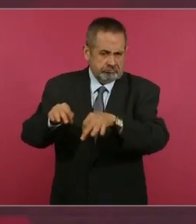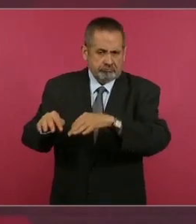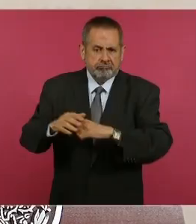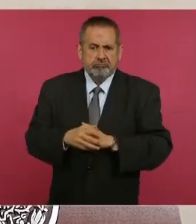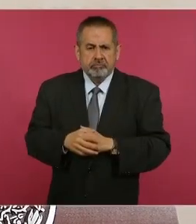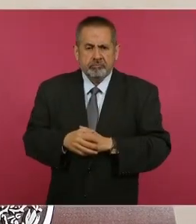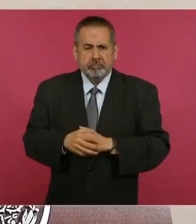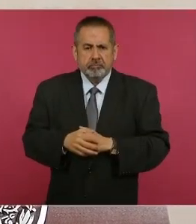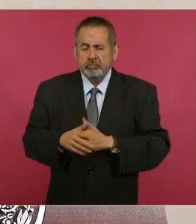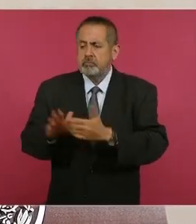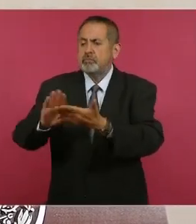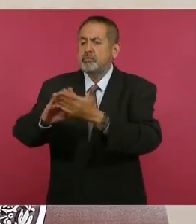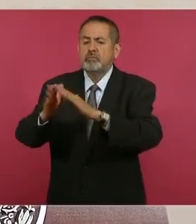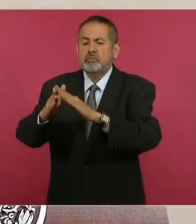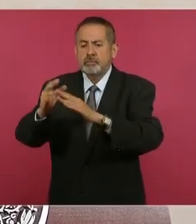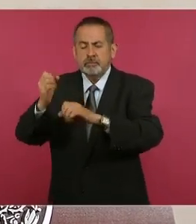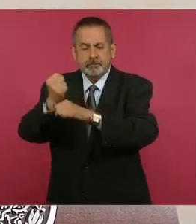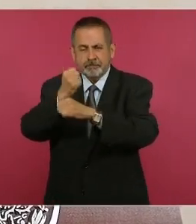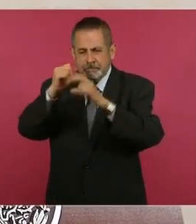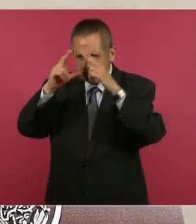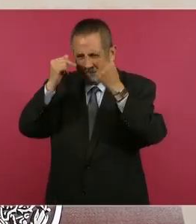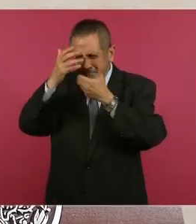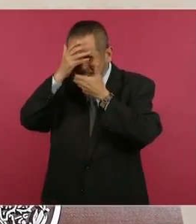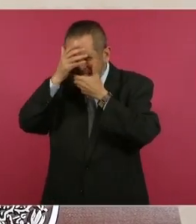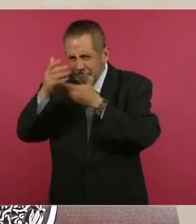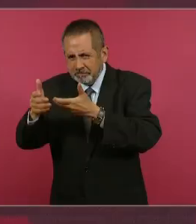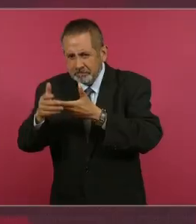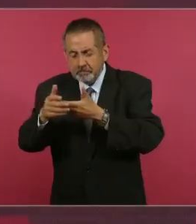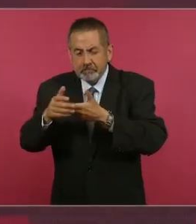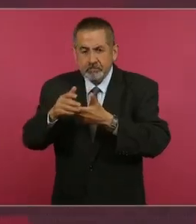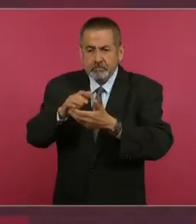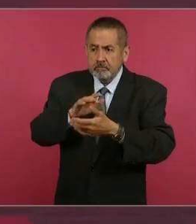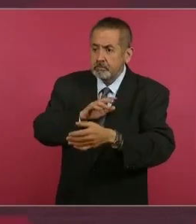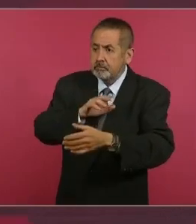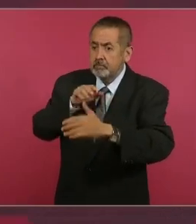ninguna comunidad zapatista en donde no se pueda